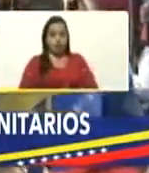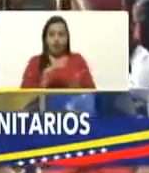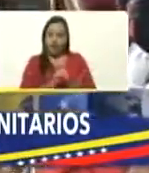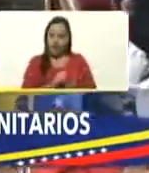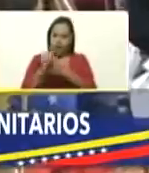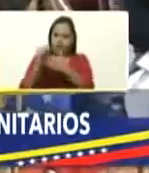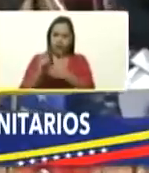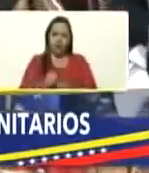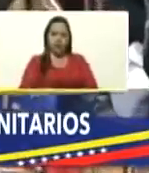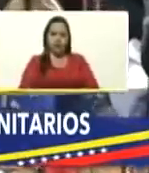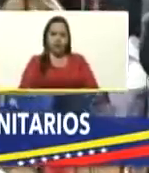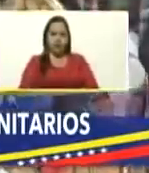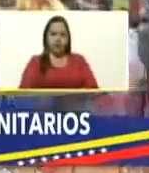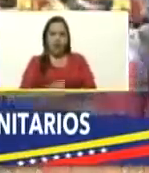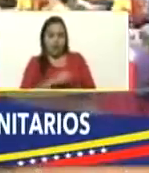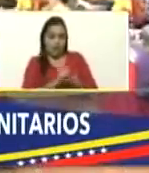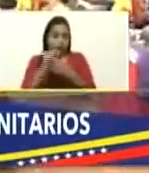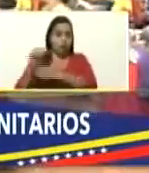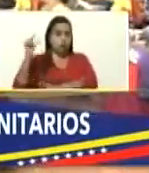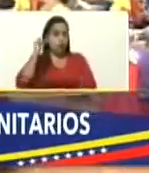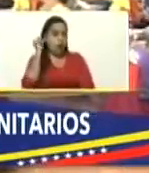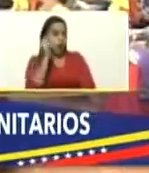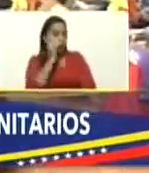líderes y las lideresas